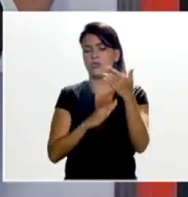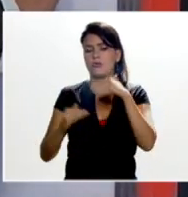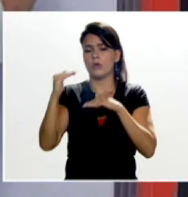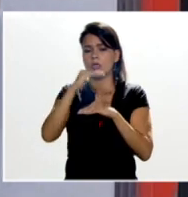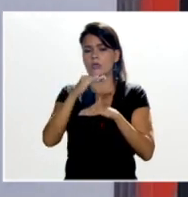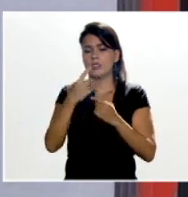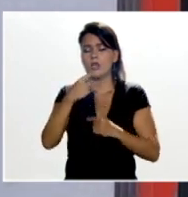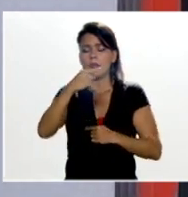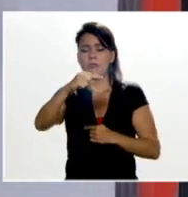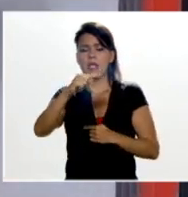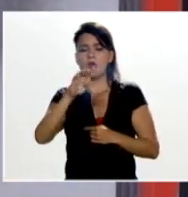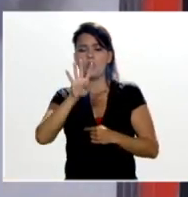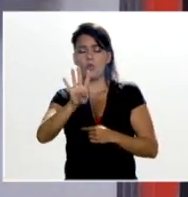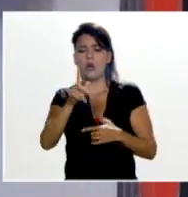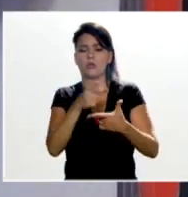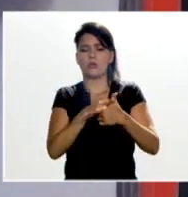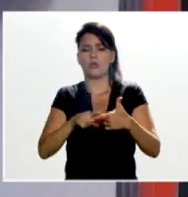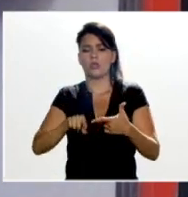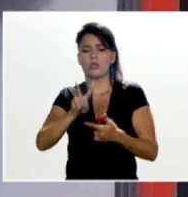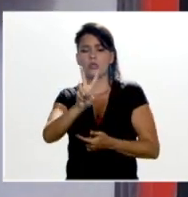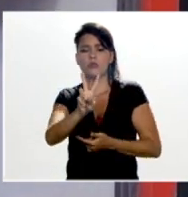entre 2.